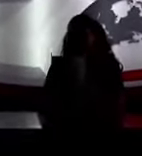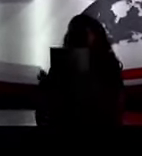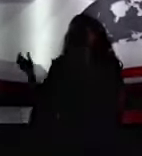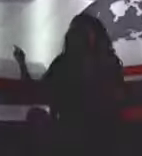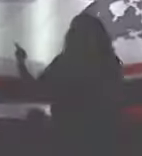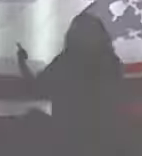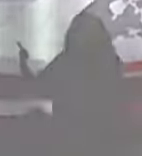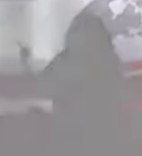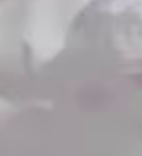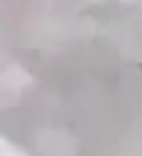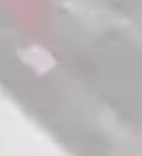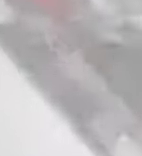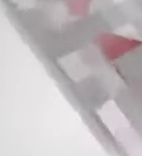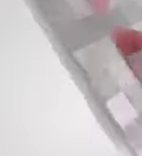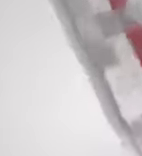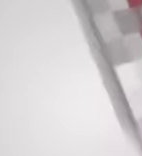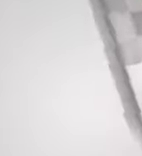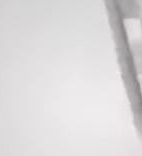Gracias.